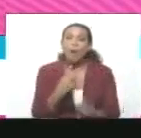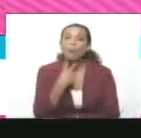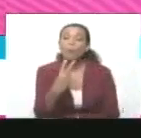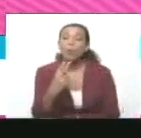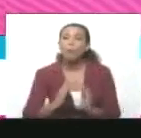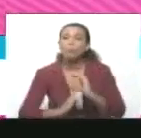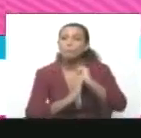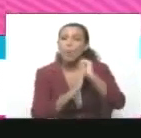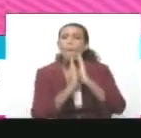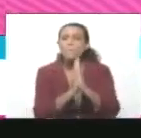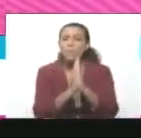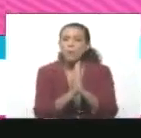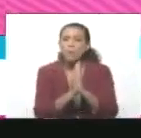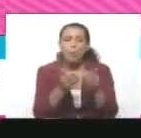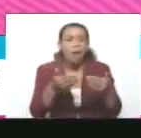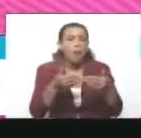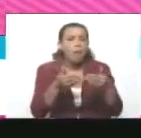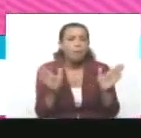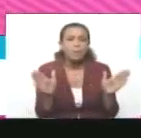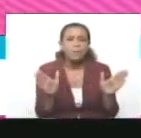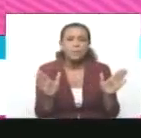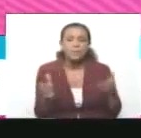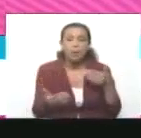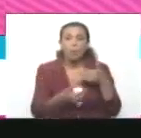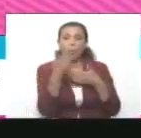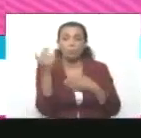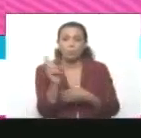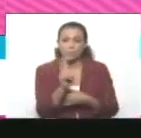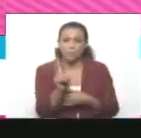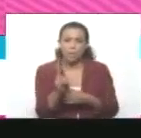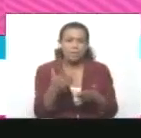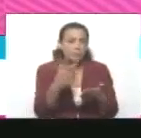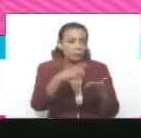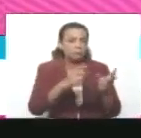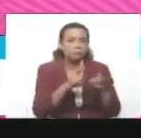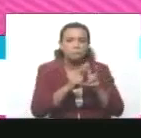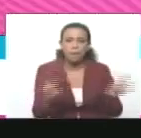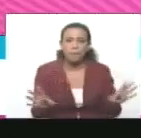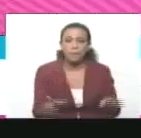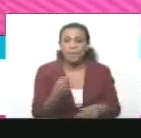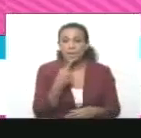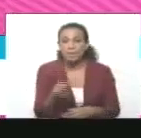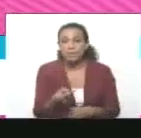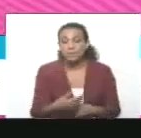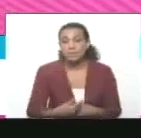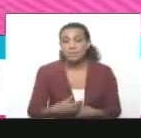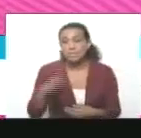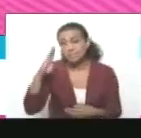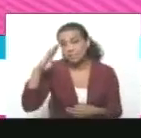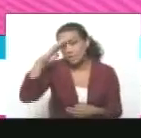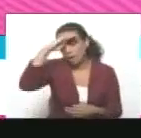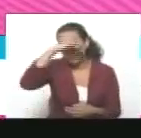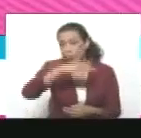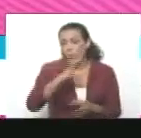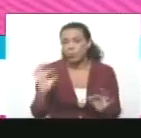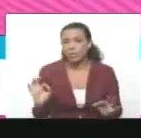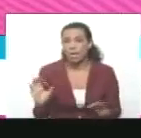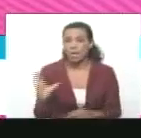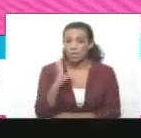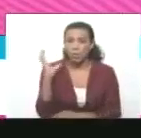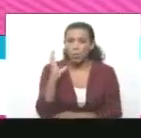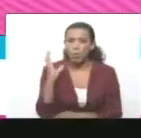se levanten las sanciones contra Venezuela. Tiene razón Petro cuando dice, las sanciones no le hacen daño a